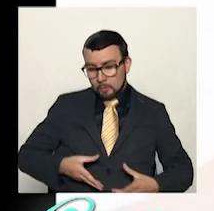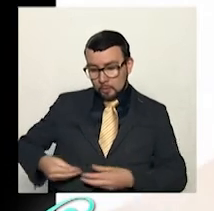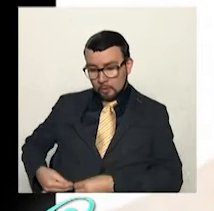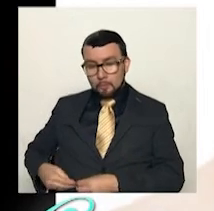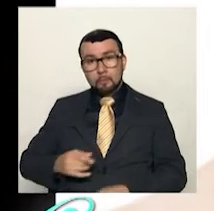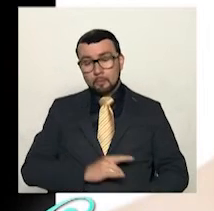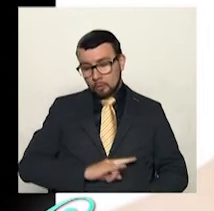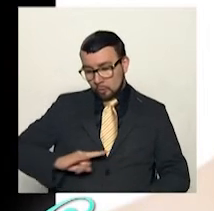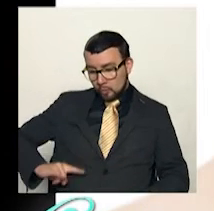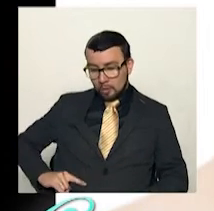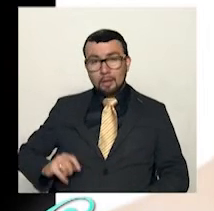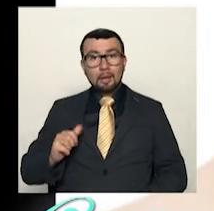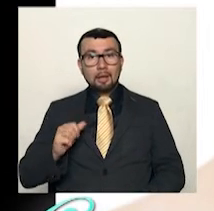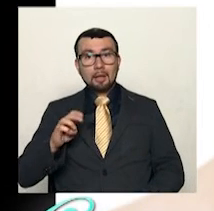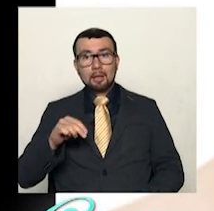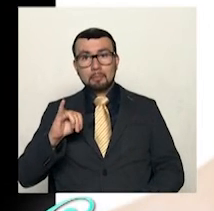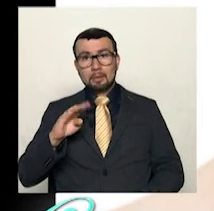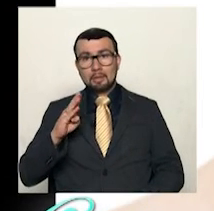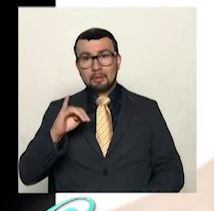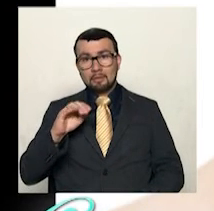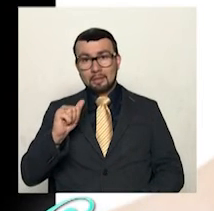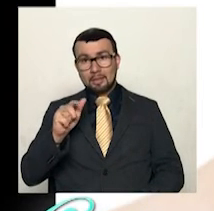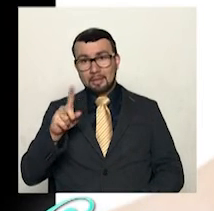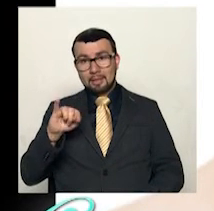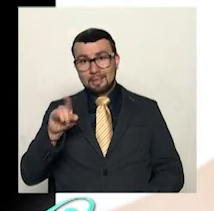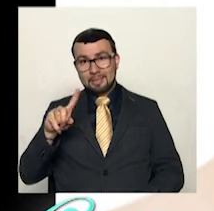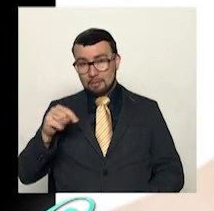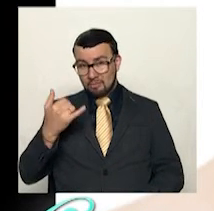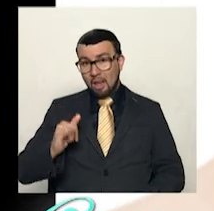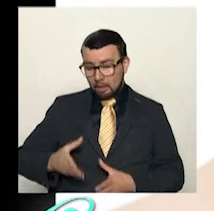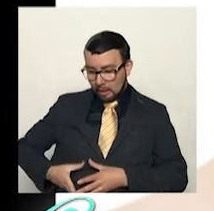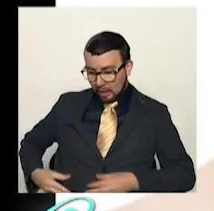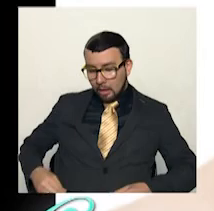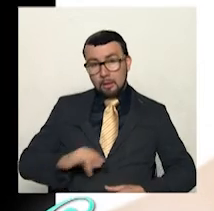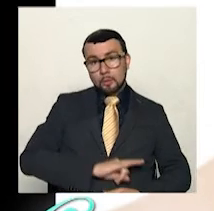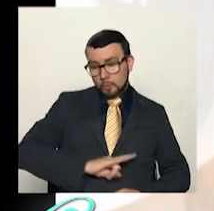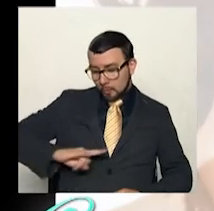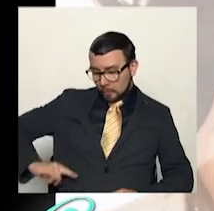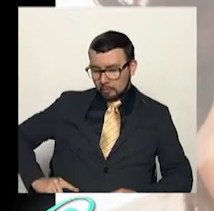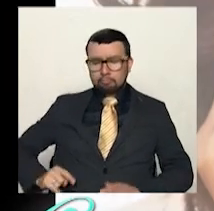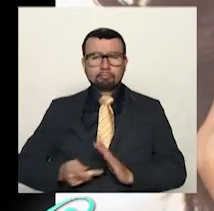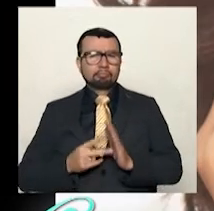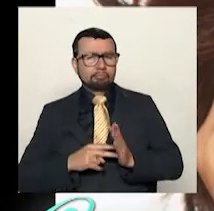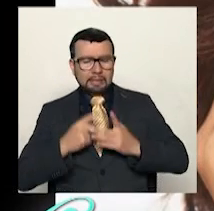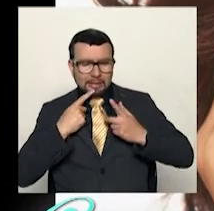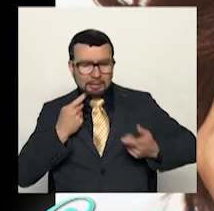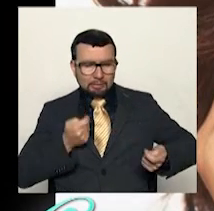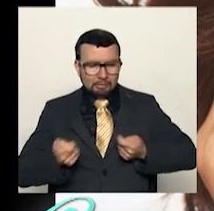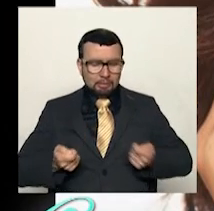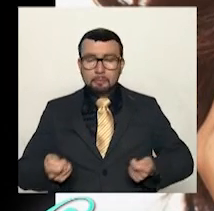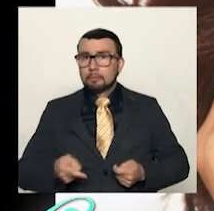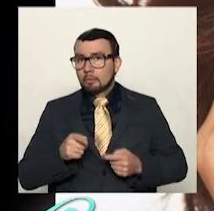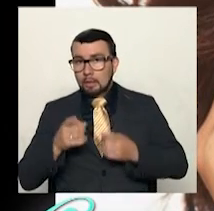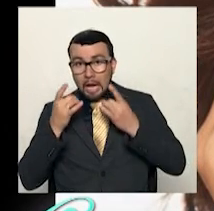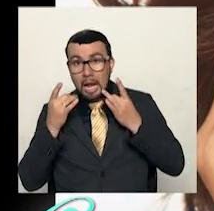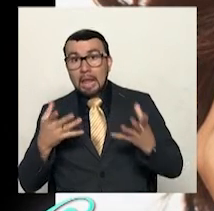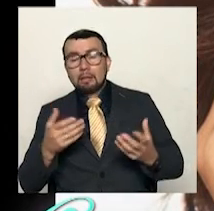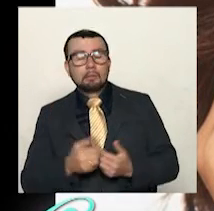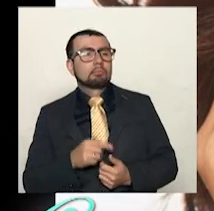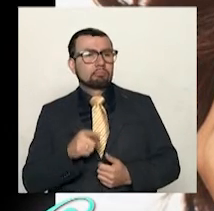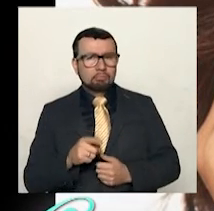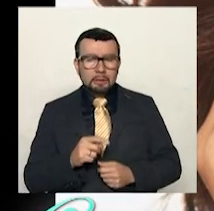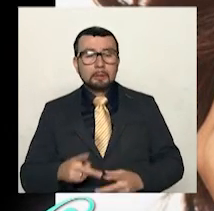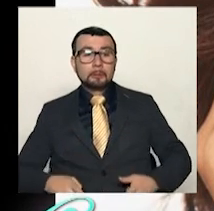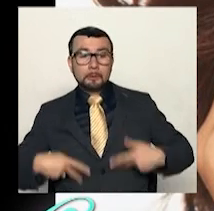tratamiento ya es hospitalario y tiene otras características. Es decir, hay muchas complicaciones graves que se dan y que pueden costarnos